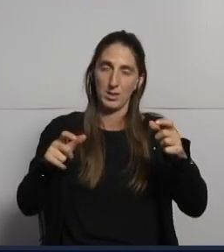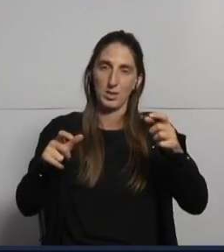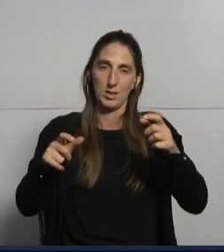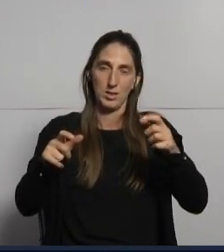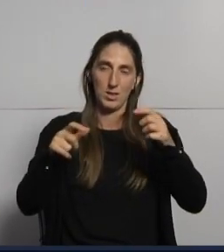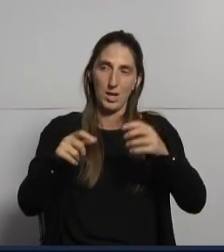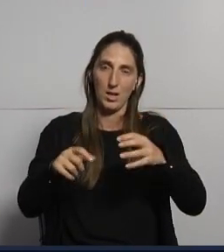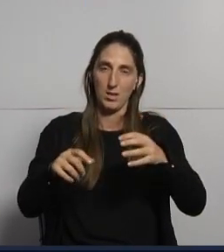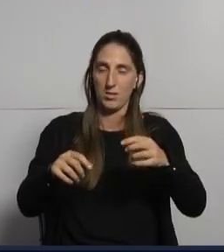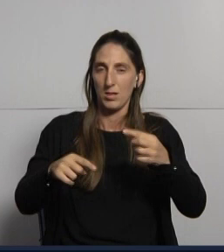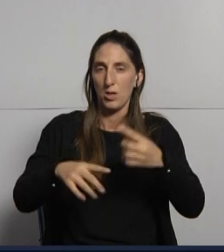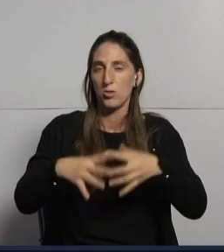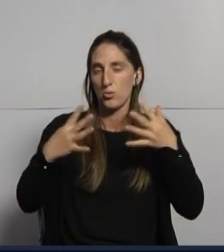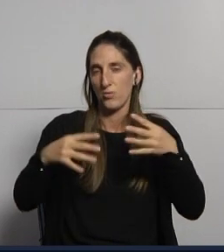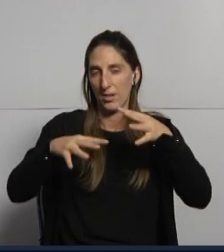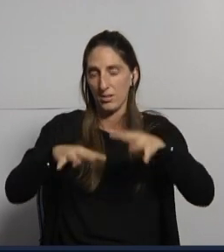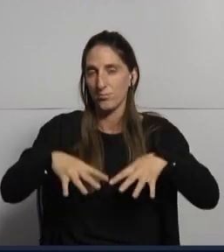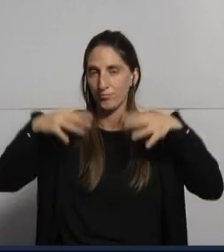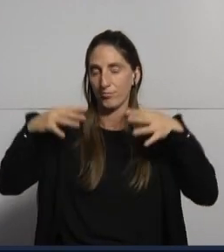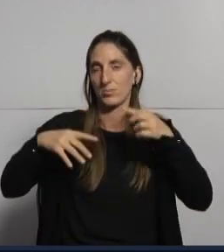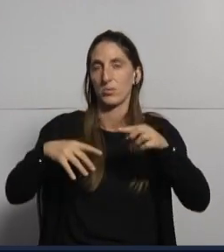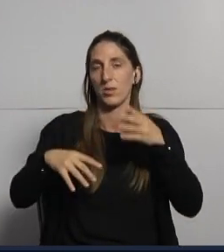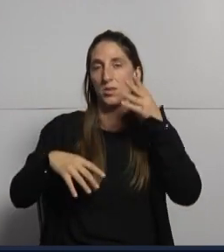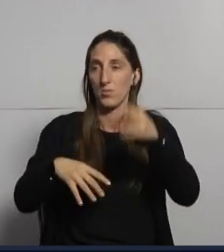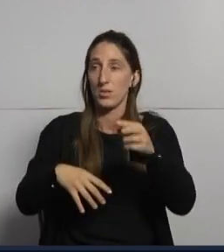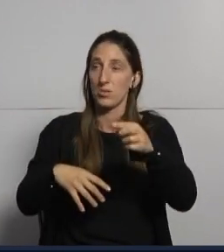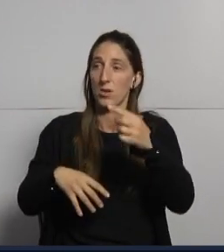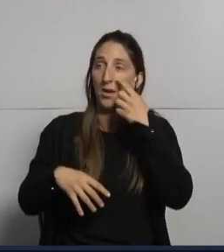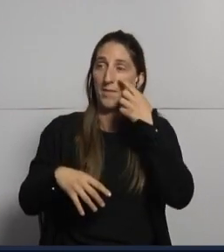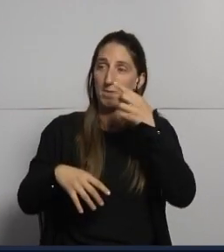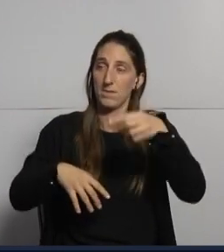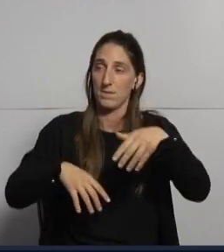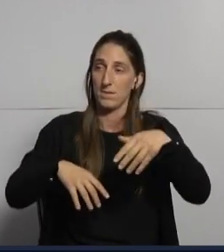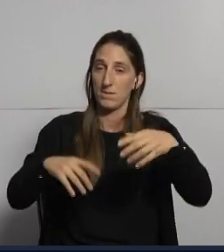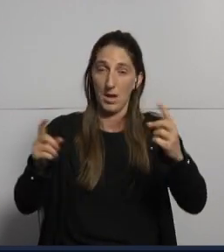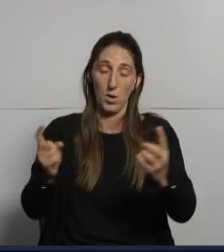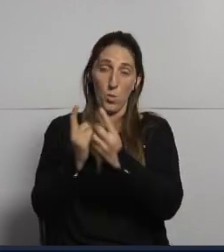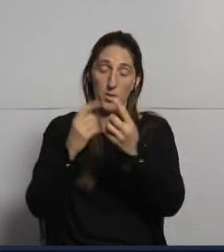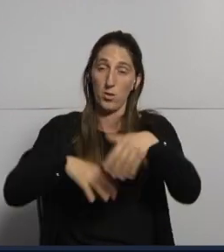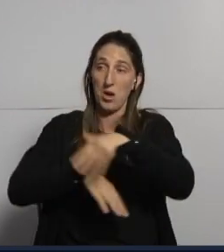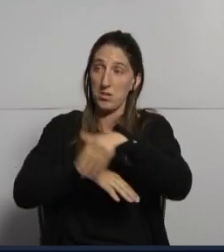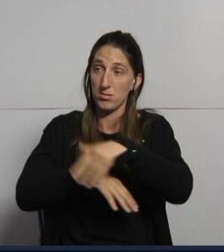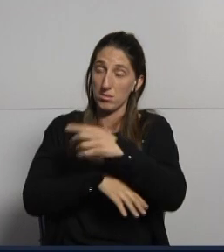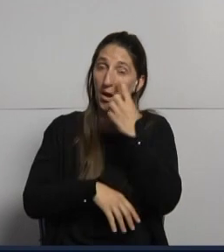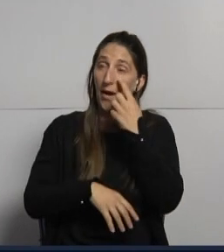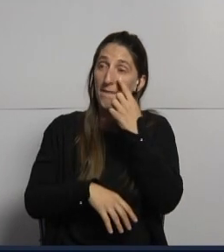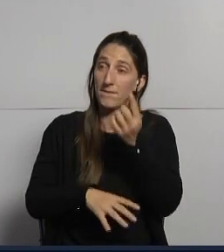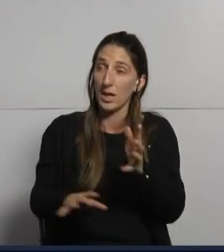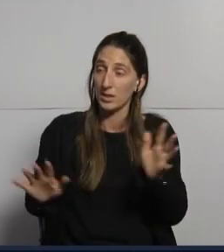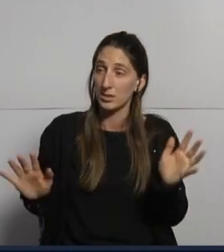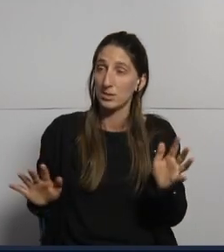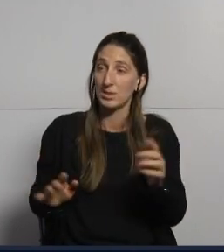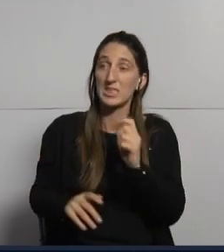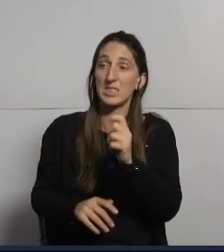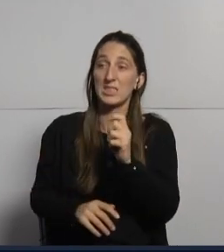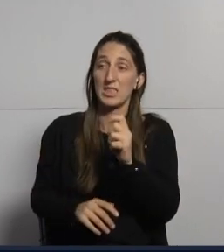que asistí y demás. Y acá vemos, por ejemplo, que yo tuve un encuentro en la calle. Podría ser interesante ver